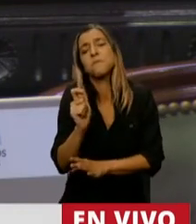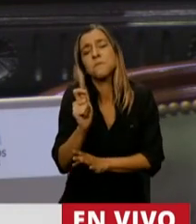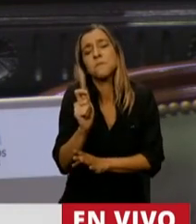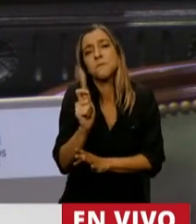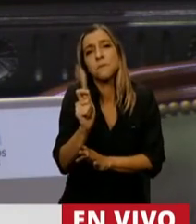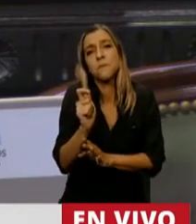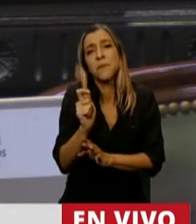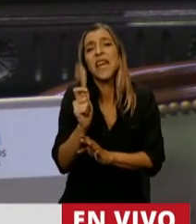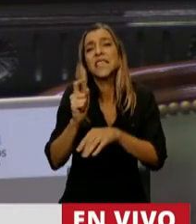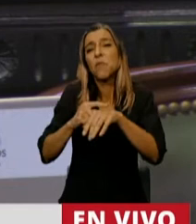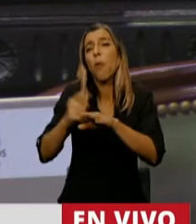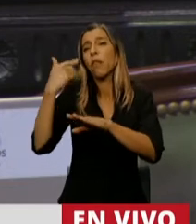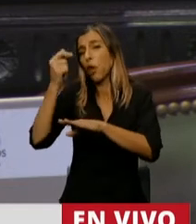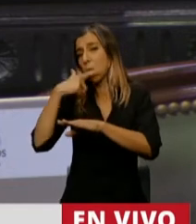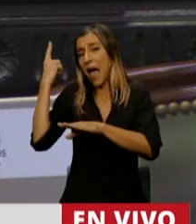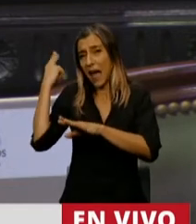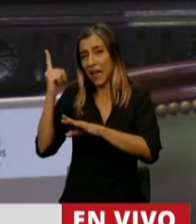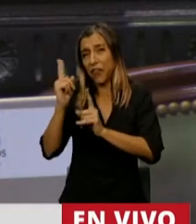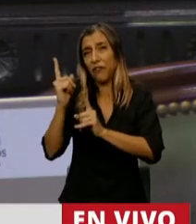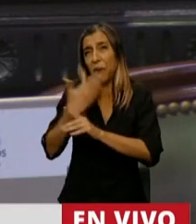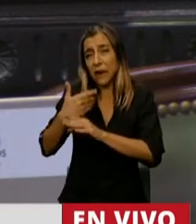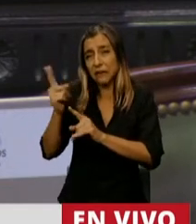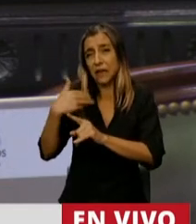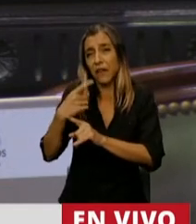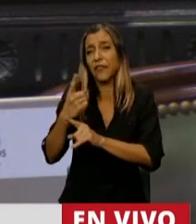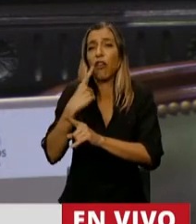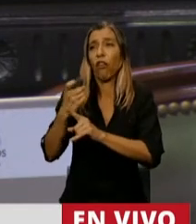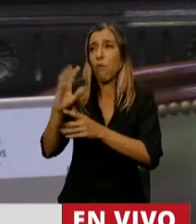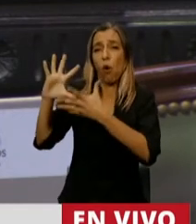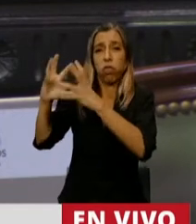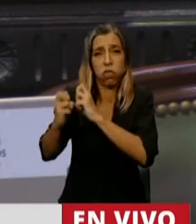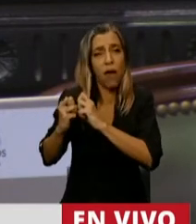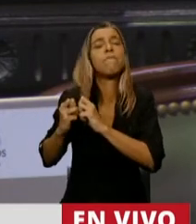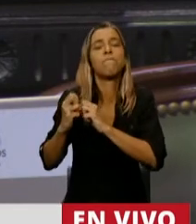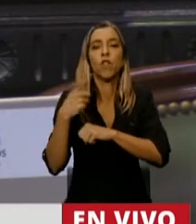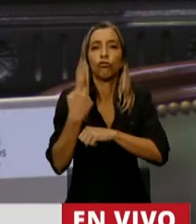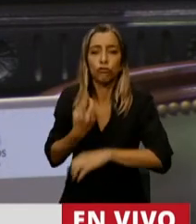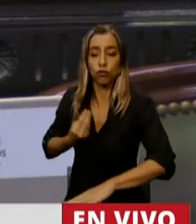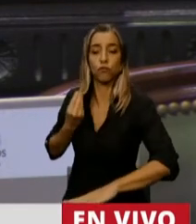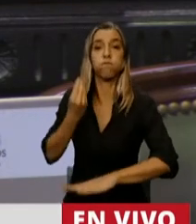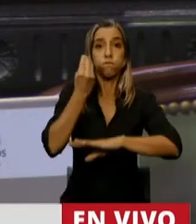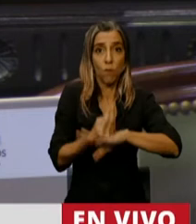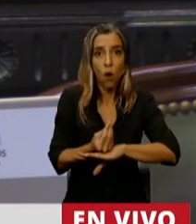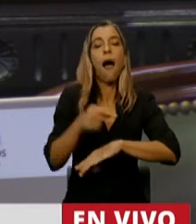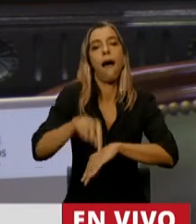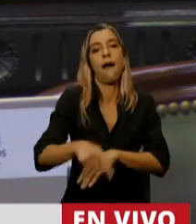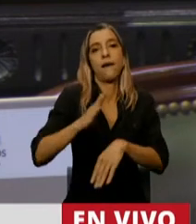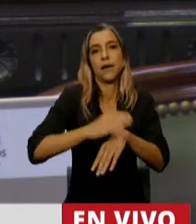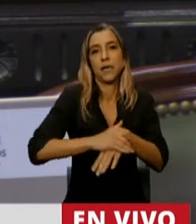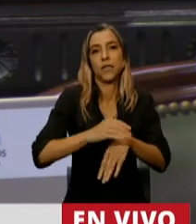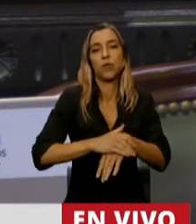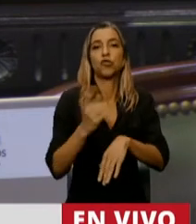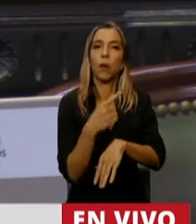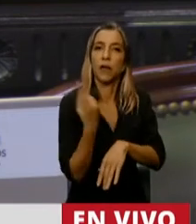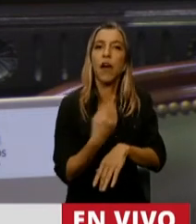Macri de cómo se caía a pedazos ese modelo económico, y con mucha responsabilidad todo y